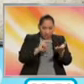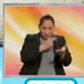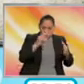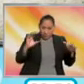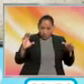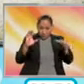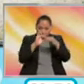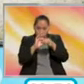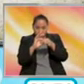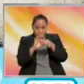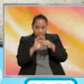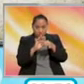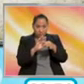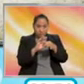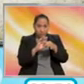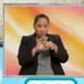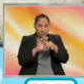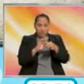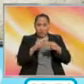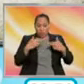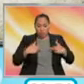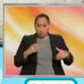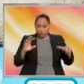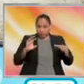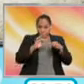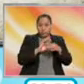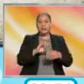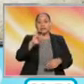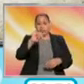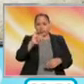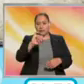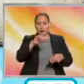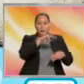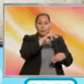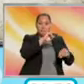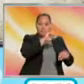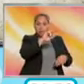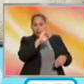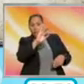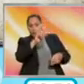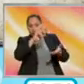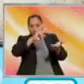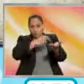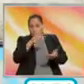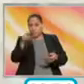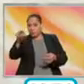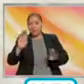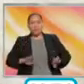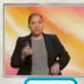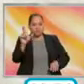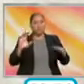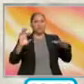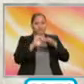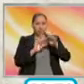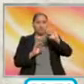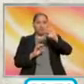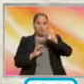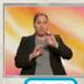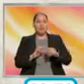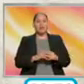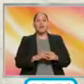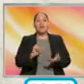personalidad, digamos, de María Félix, el ser humano. En este caso sí. Sí. Vamos a ver que hay firmas donde quien está firmando